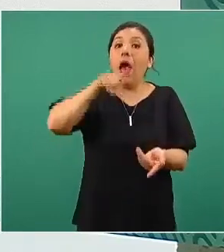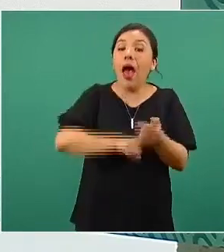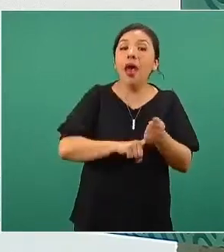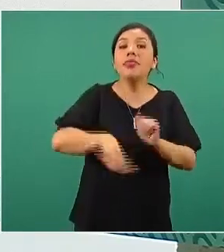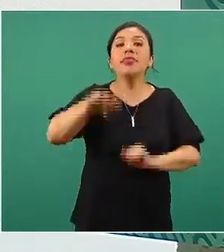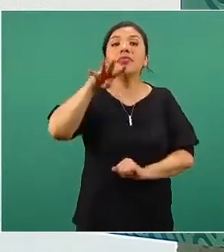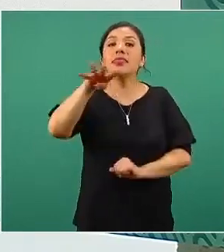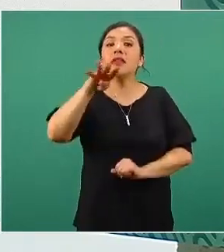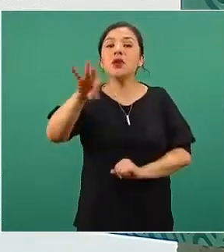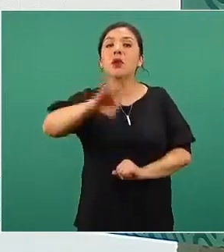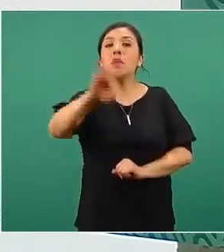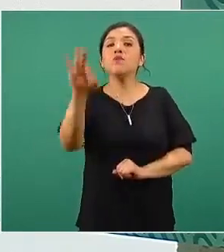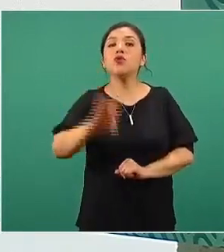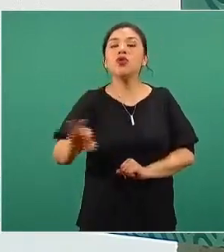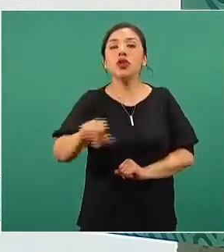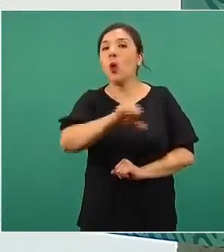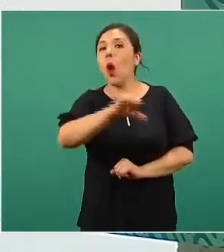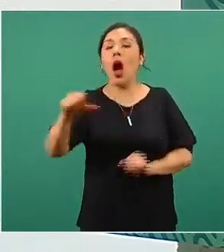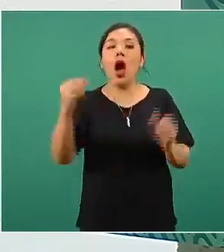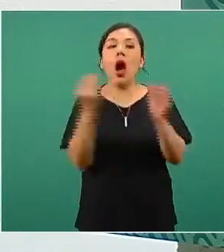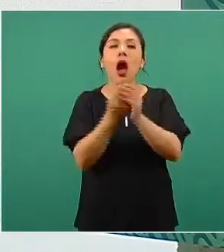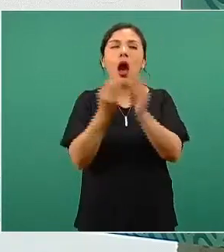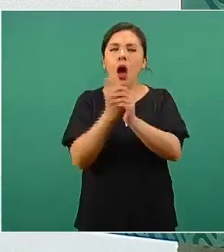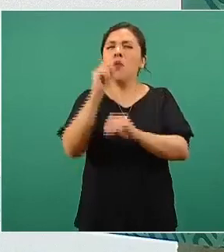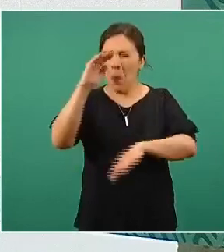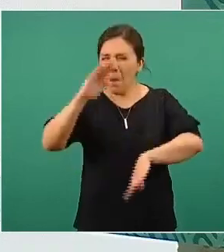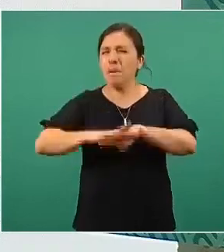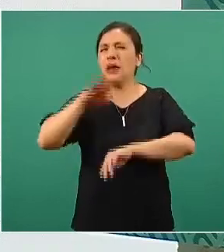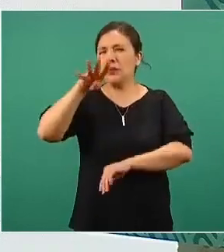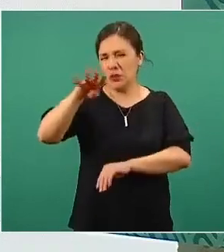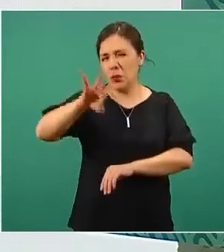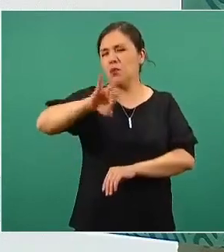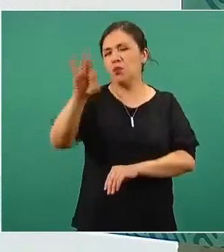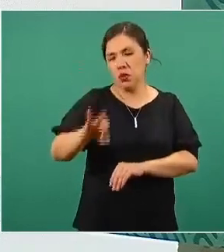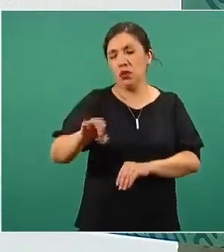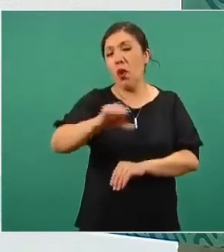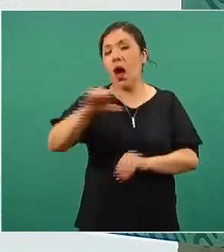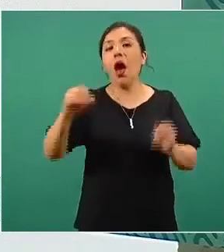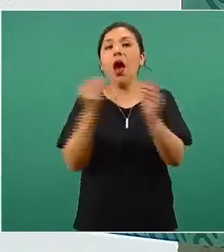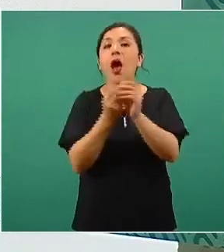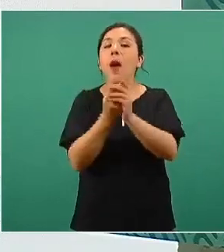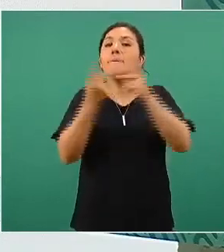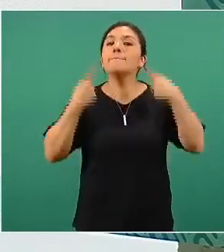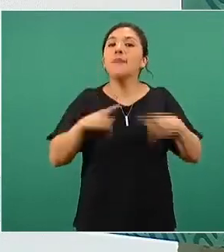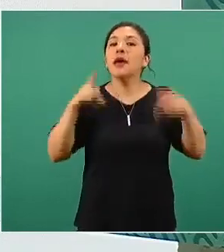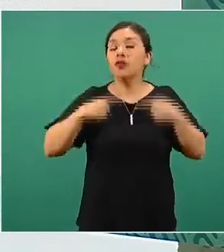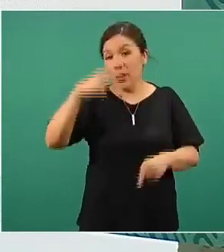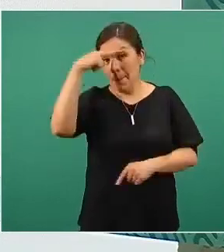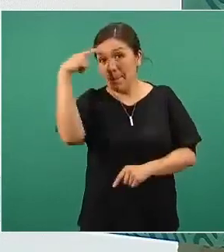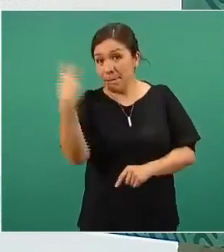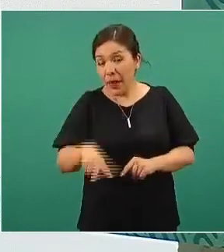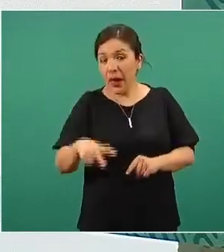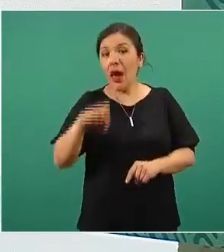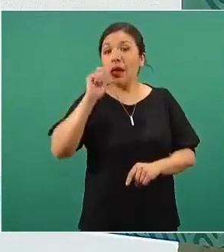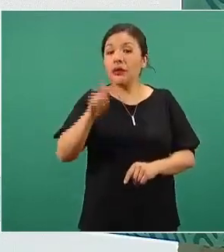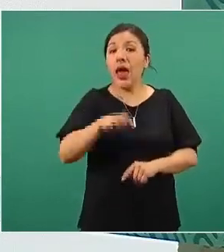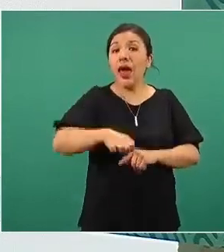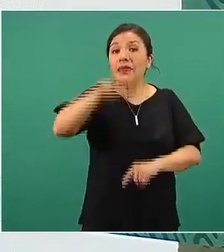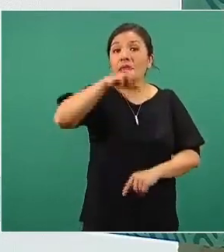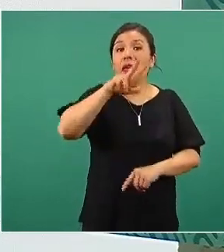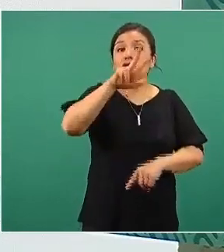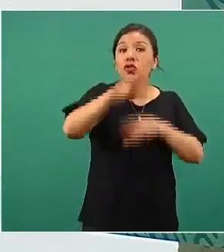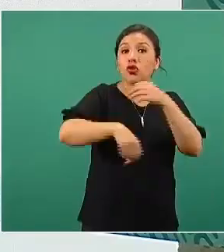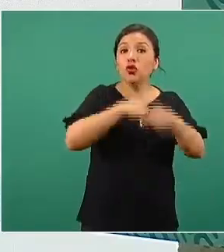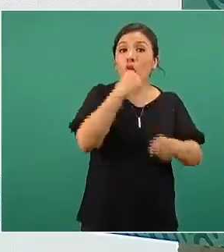representan 19%, un poco más de 19% de la población mexicana de 18 años de